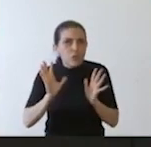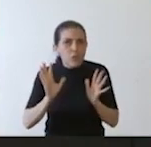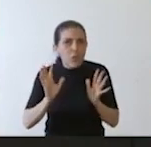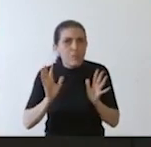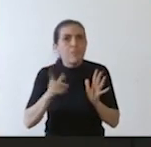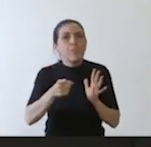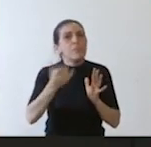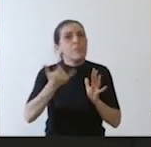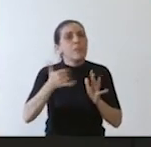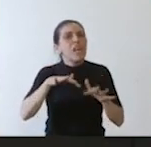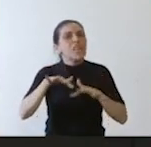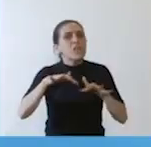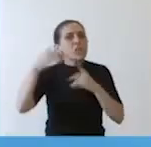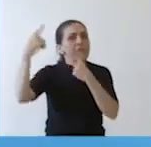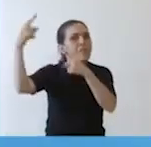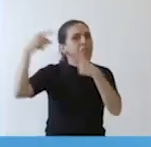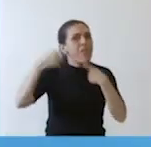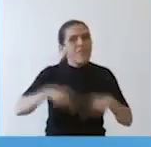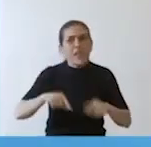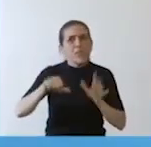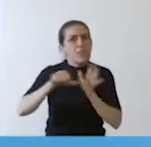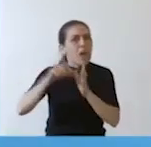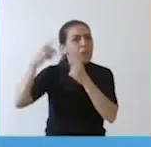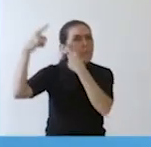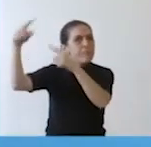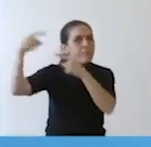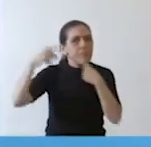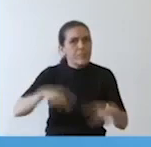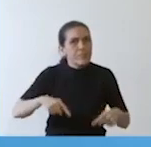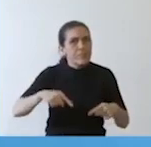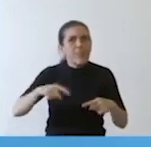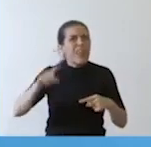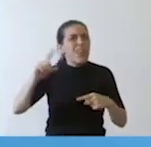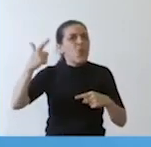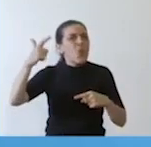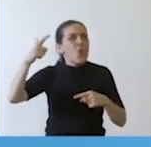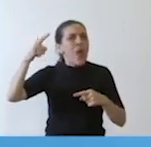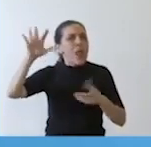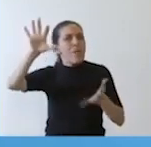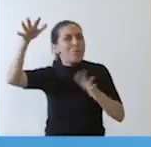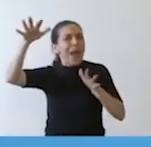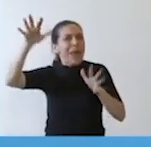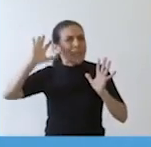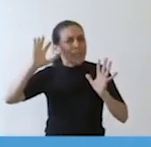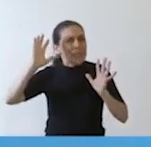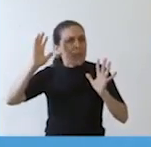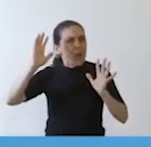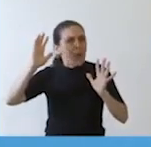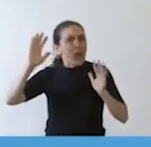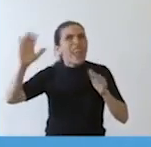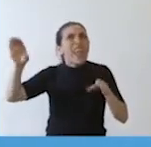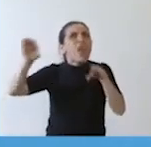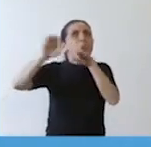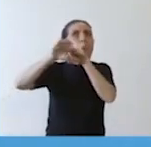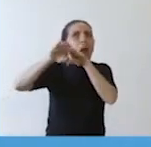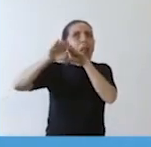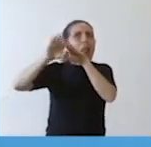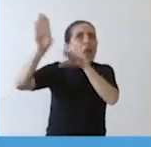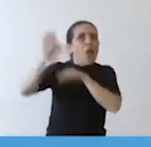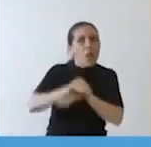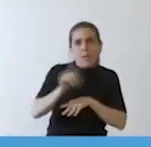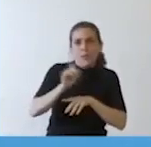son situaciones diferentes de países diferentes que no son homologables especialmente, pero se está trabajando más allá